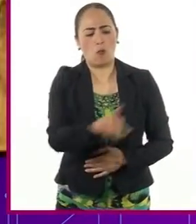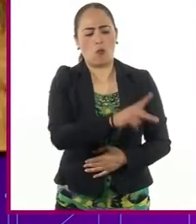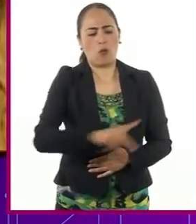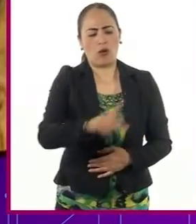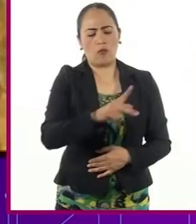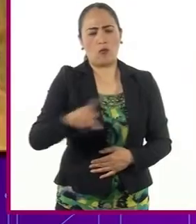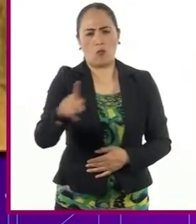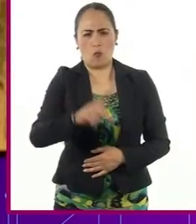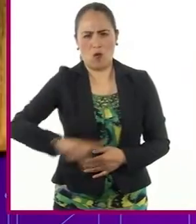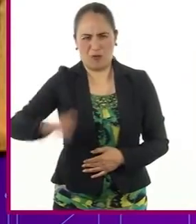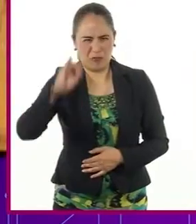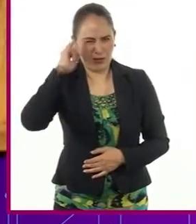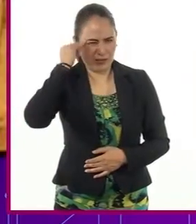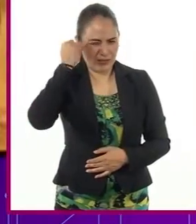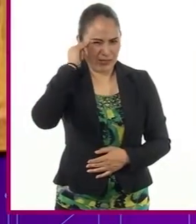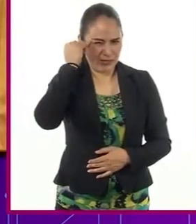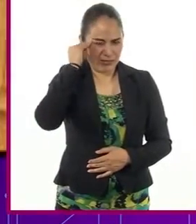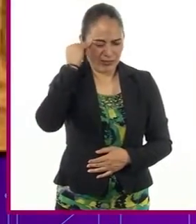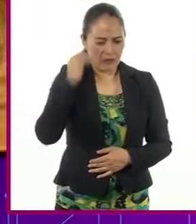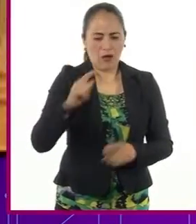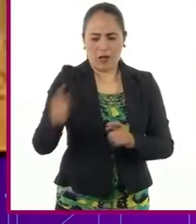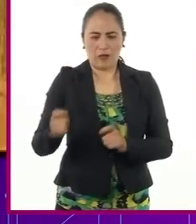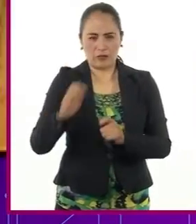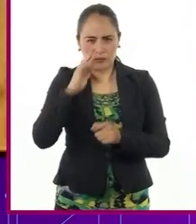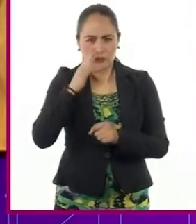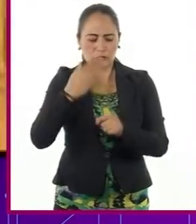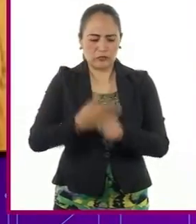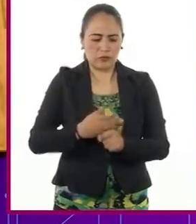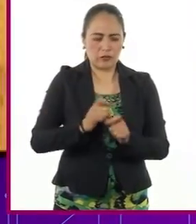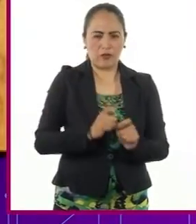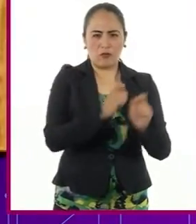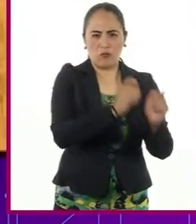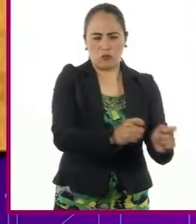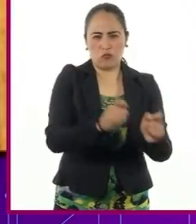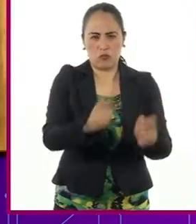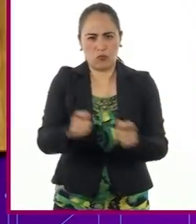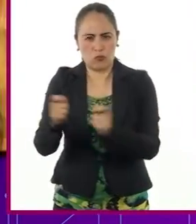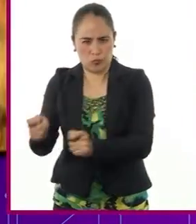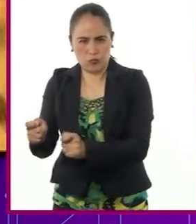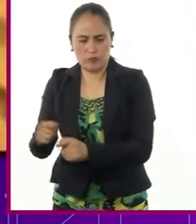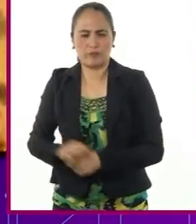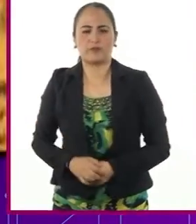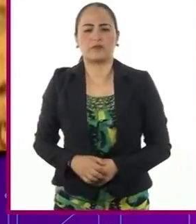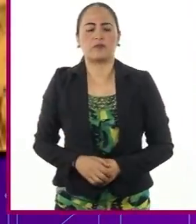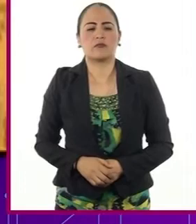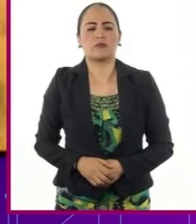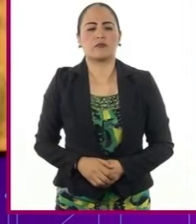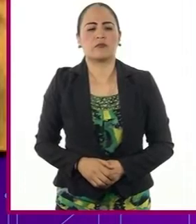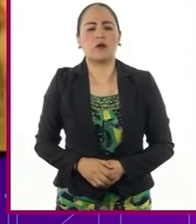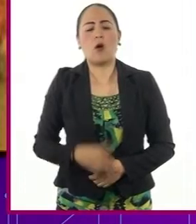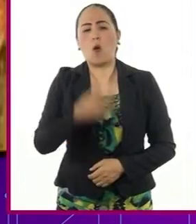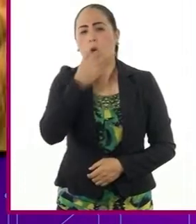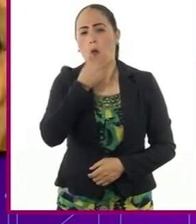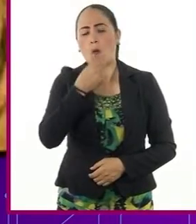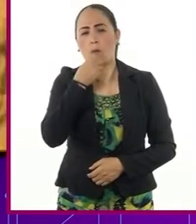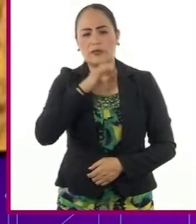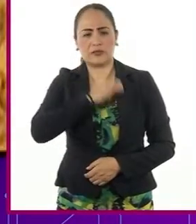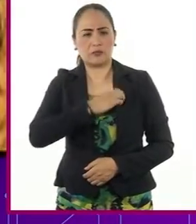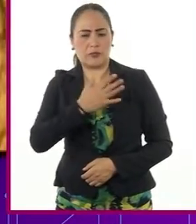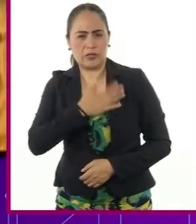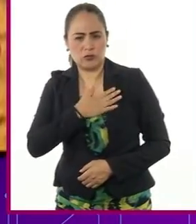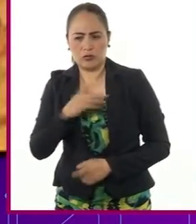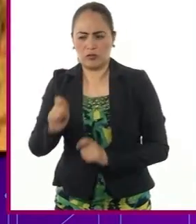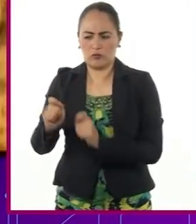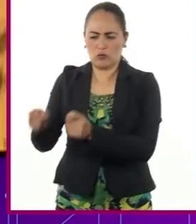indios como encomiendas. Estos conquistadores reciben el nombre de encomenderos,